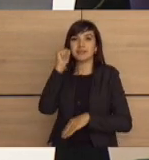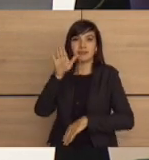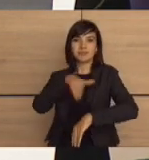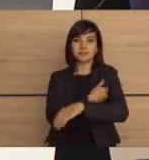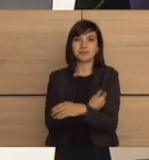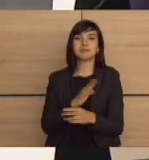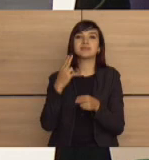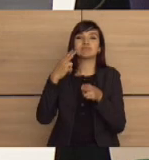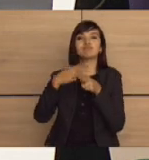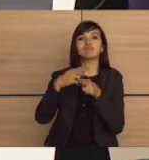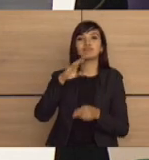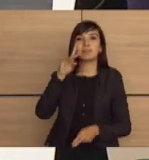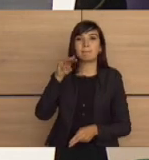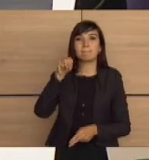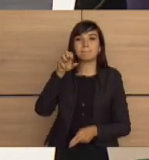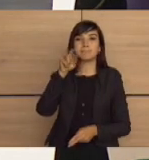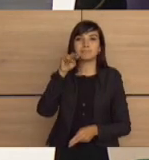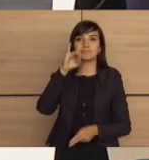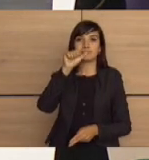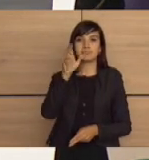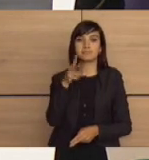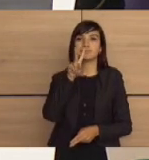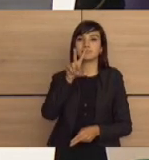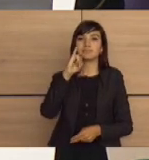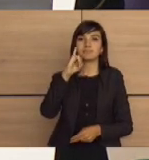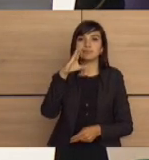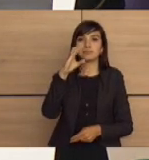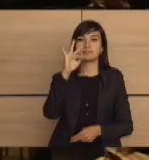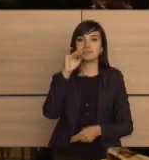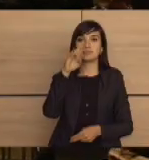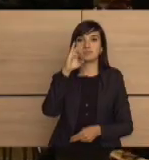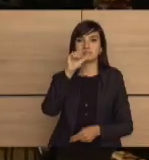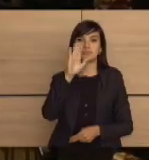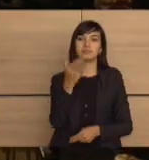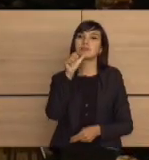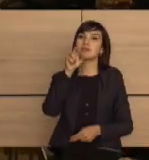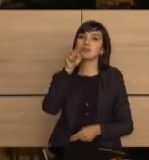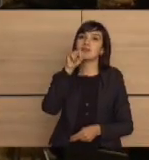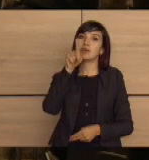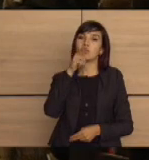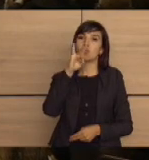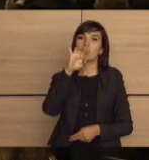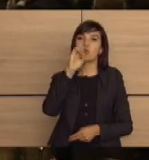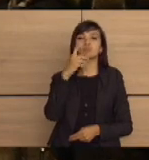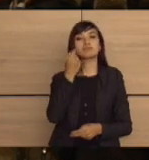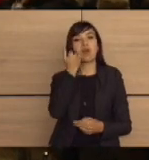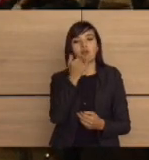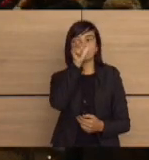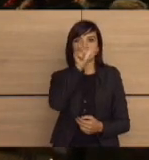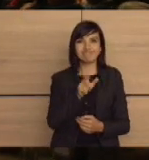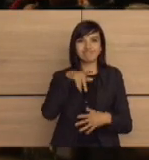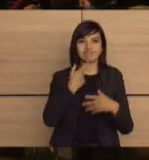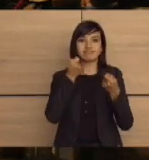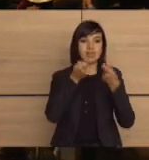Nacional, la doctora María Victoria Angulo, quien va a moderar este conversatorio, este primer